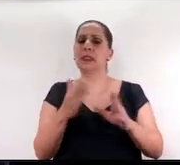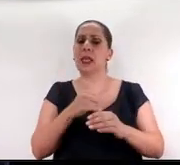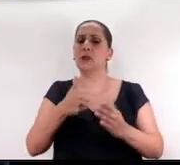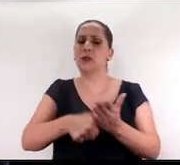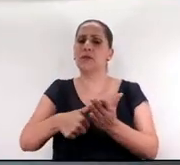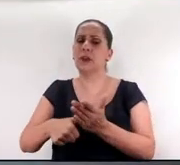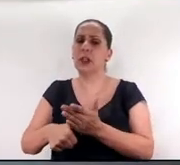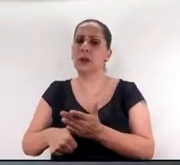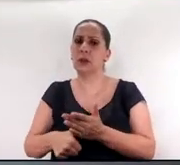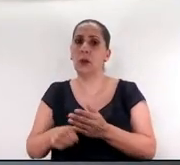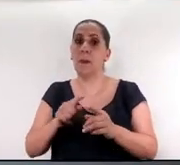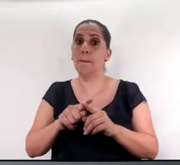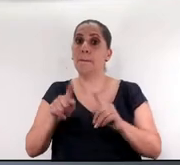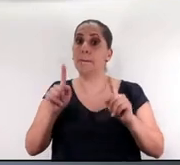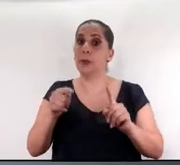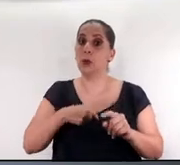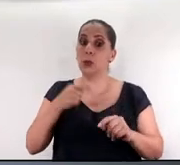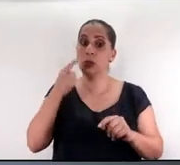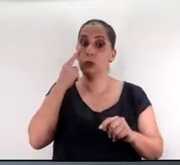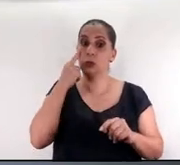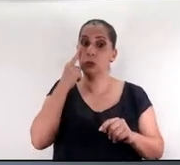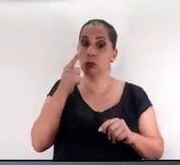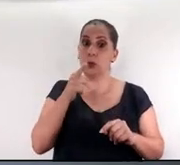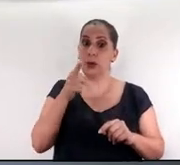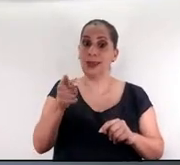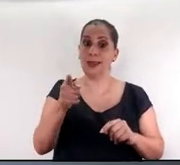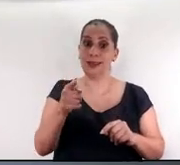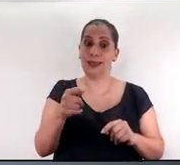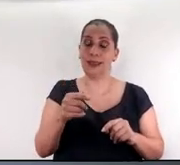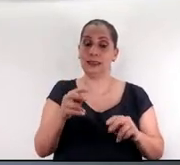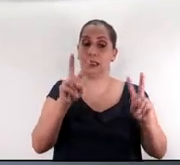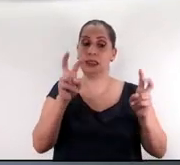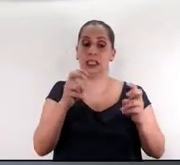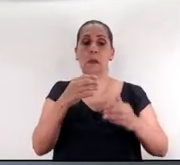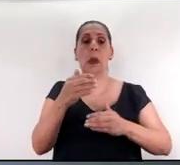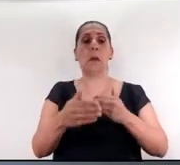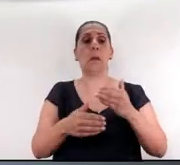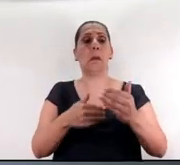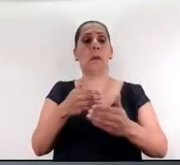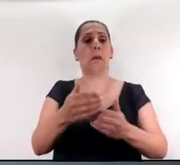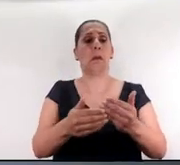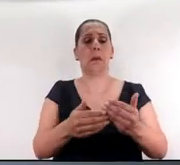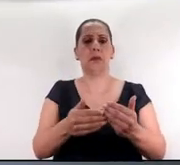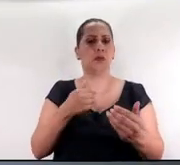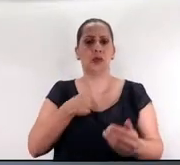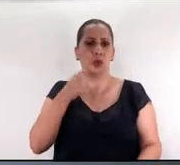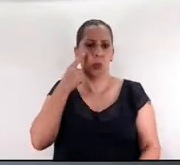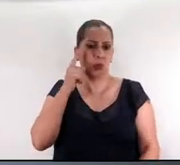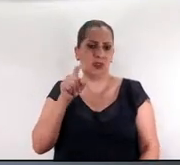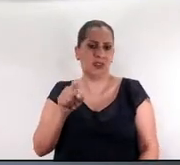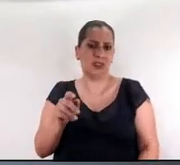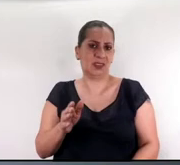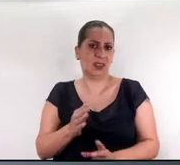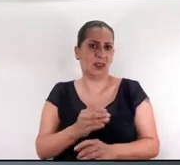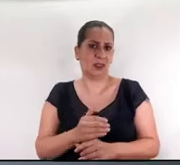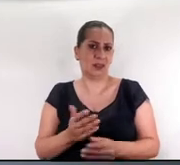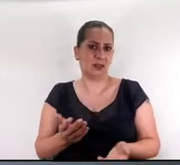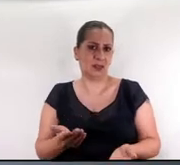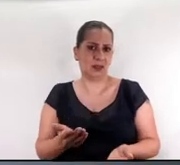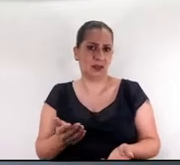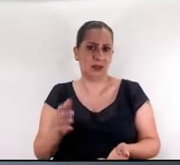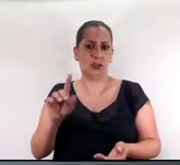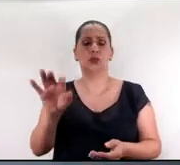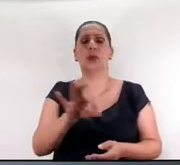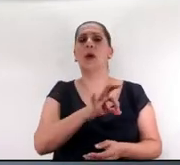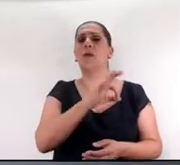vea que el tema, pero si el tema camina, naturalmente no veo necesidad de hacerlo. Es más bien una forma